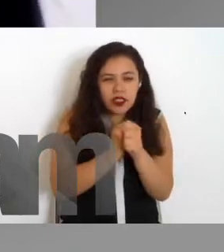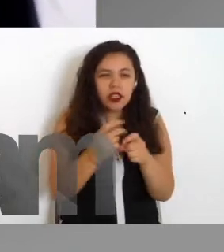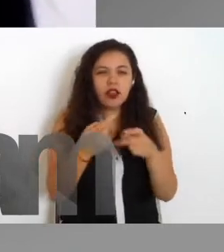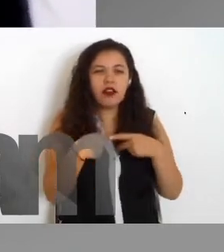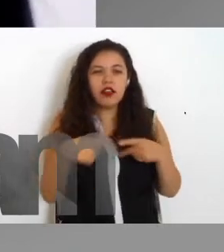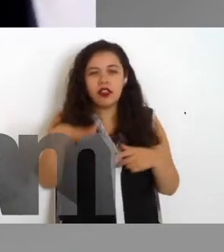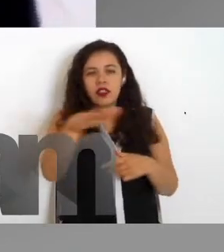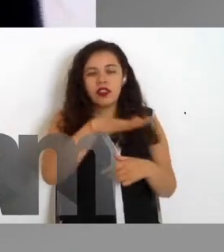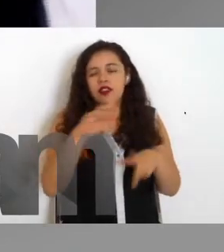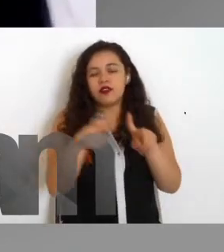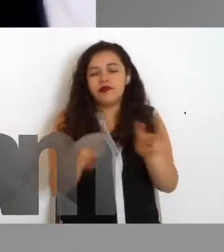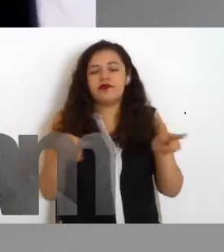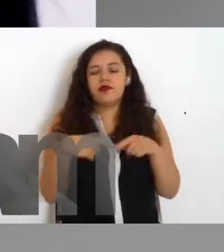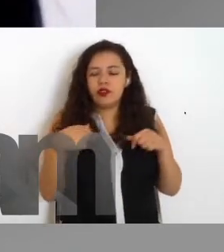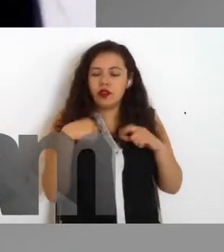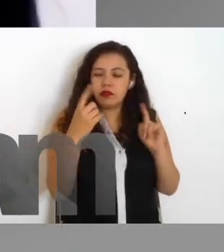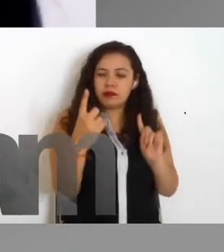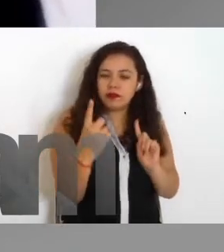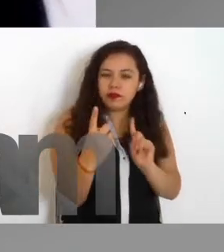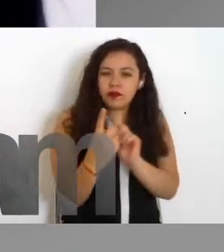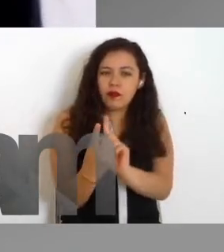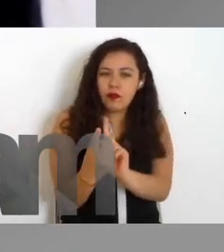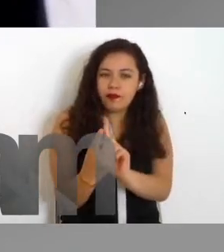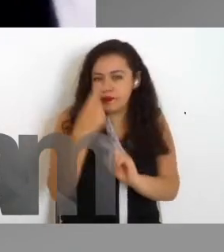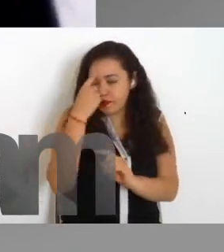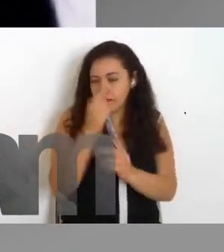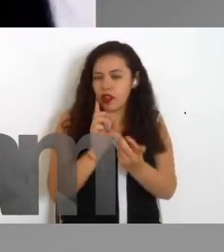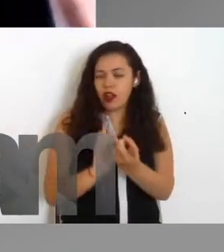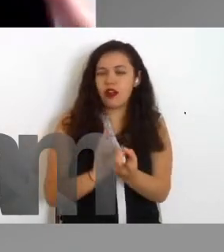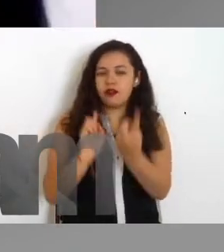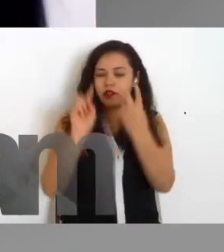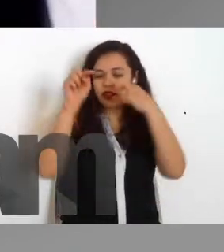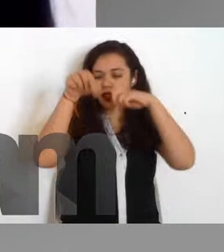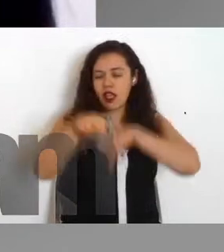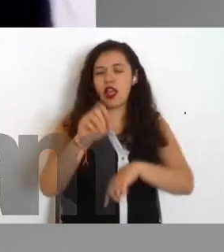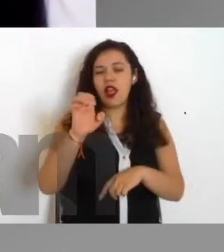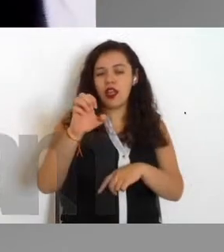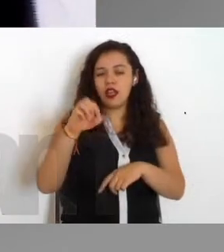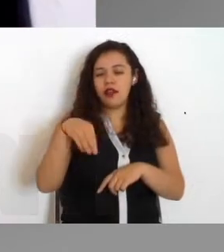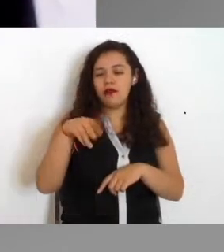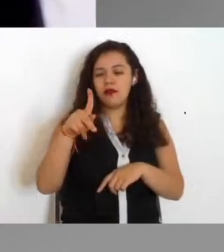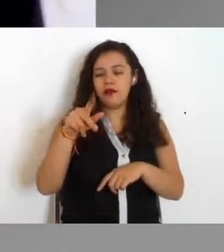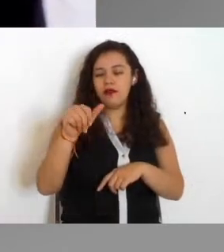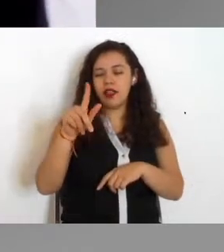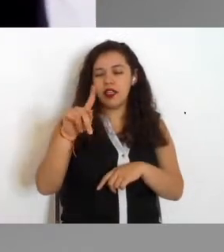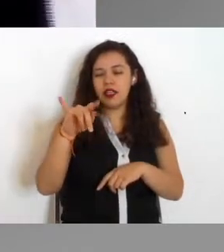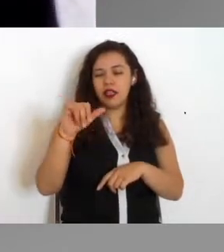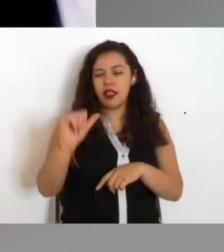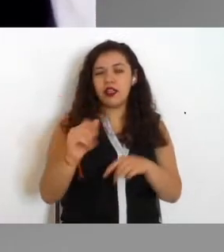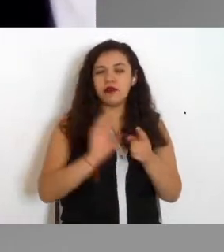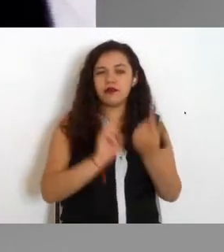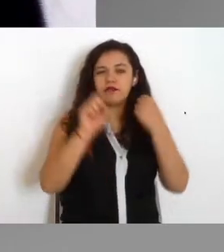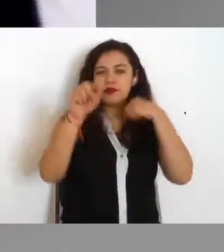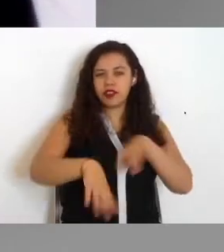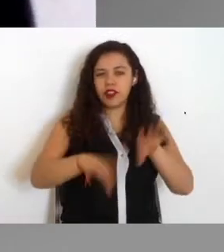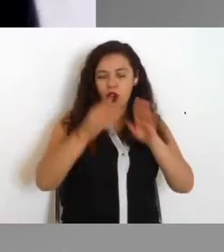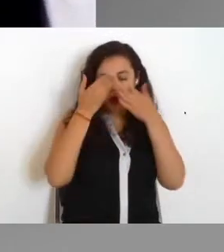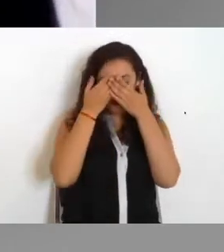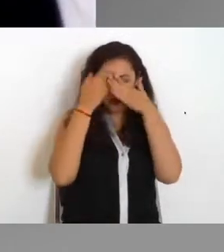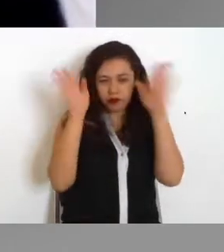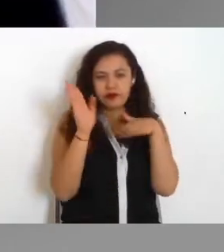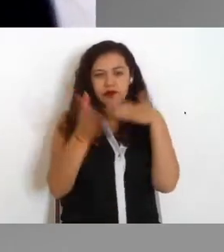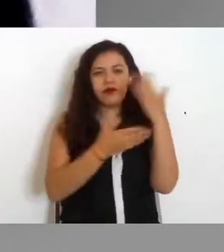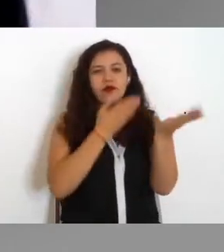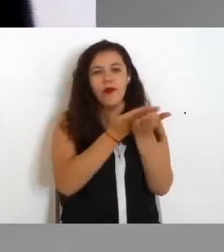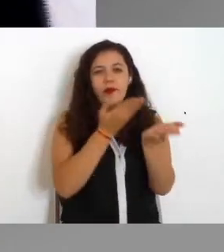población vulnerable, para entonces generar esta empatía social, generar esta conciencia de todas las cosas que pueden proponer a